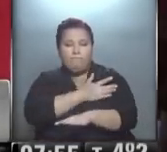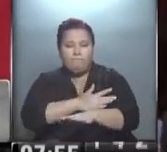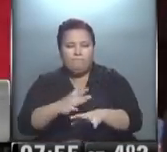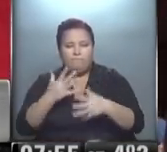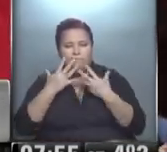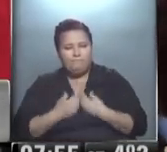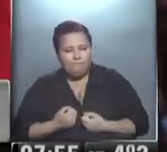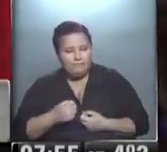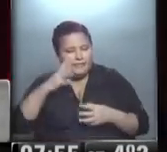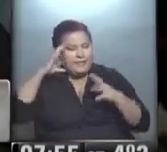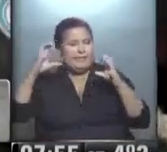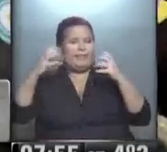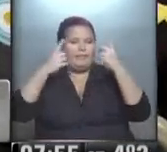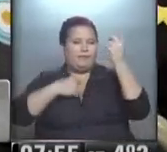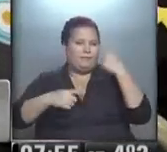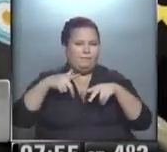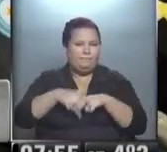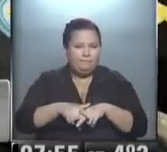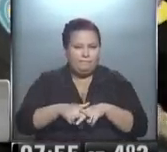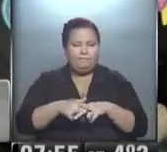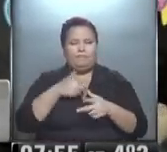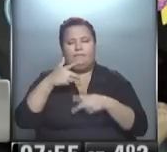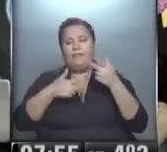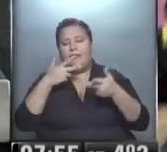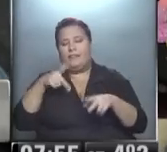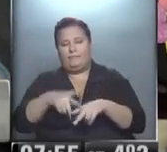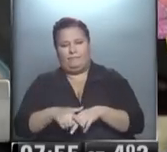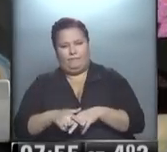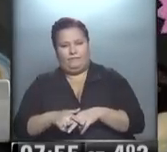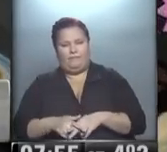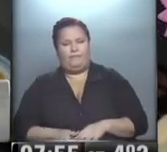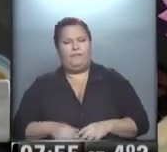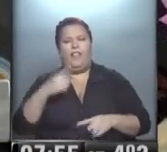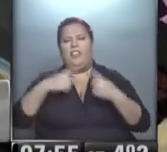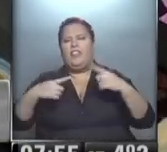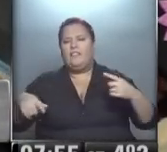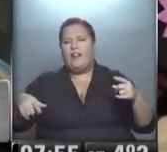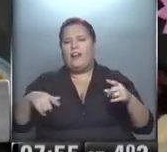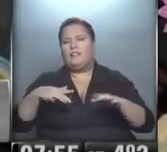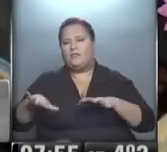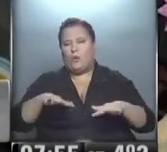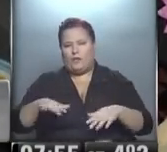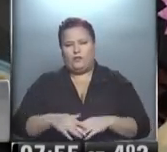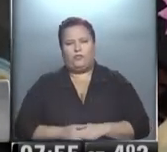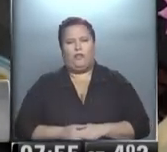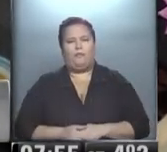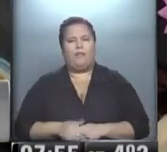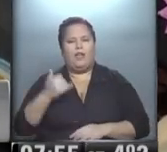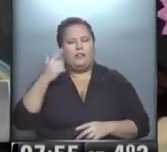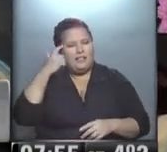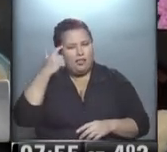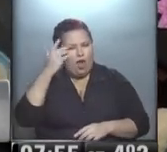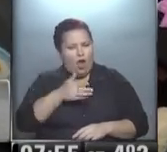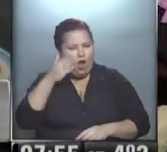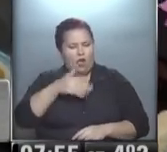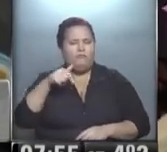se quiebra cuando tiene que recordarlo. Hemos tenido que interrumpir hoy la declaración en la fiscalía en diversas ocasiones. Está con terapia, ella tiene